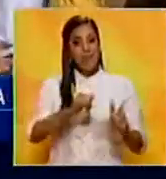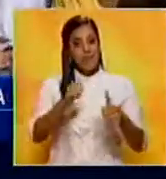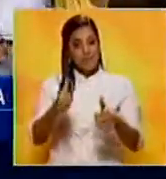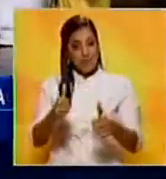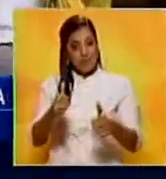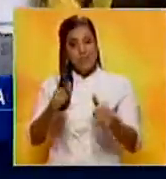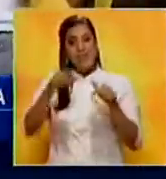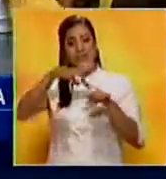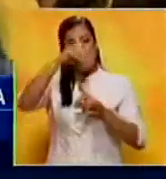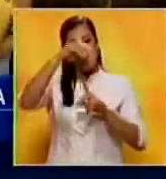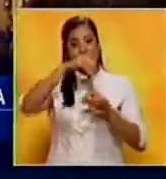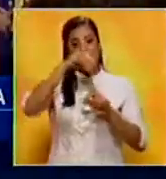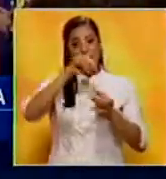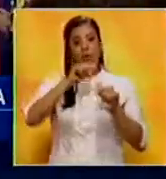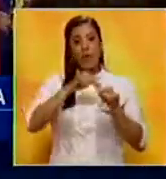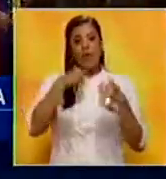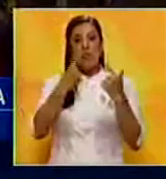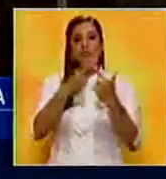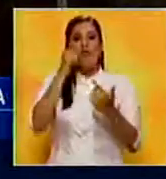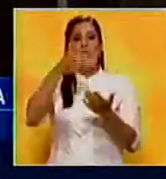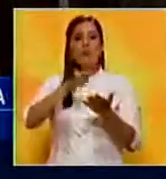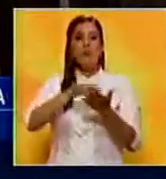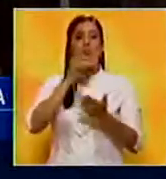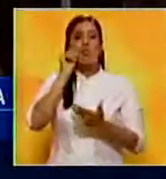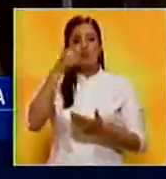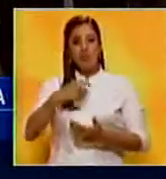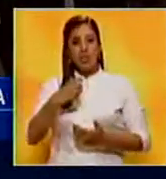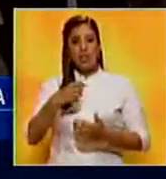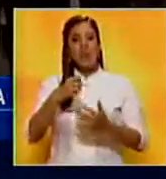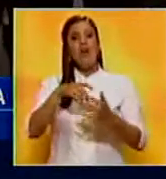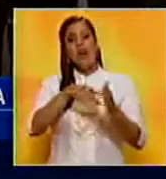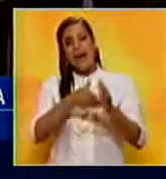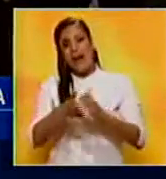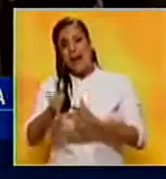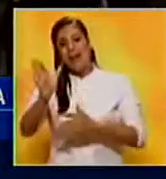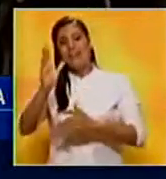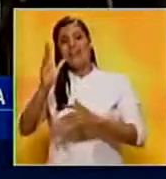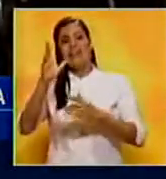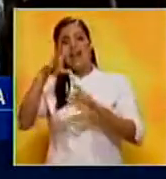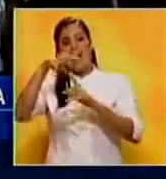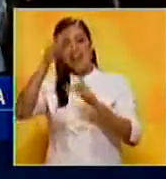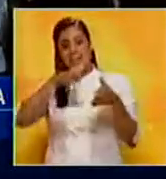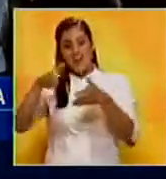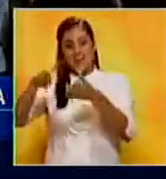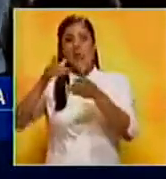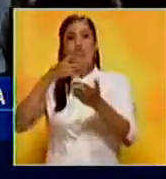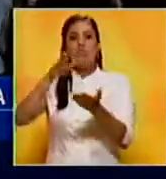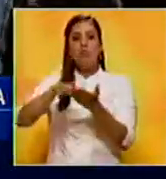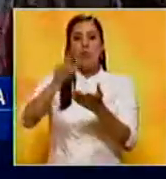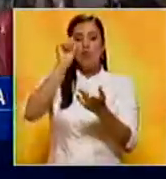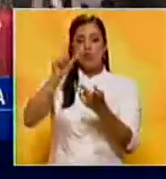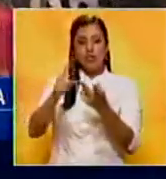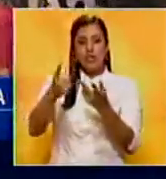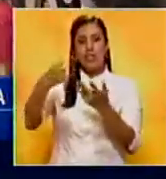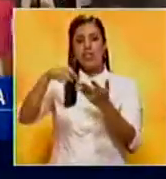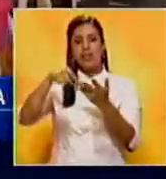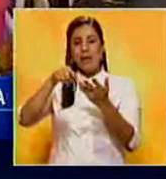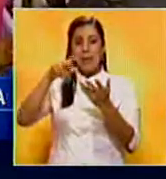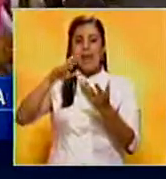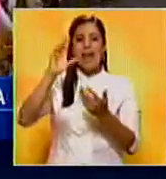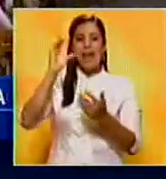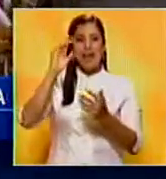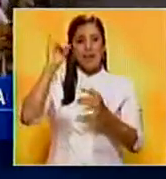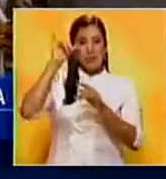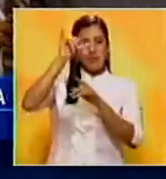desde altamira en el punto donde murió juan pernalete seguirá hasta el distribuir altamira donde cayó ahí en urbina pasará por la